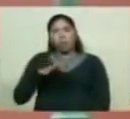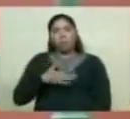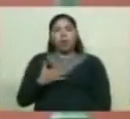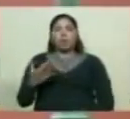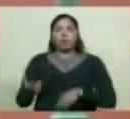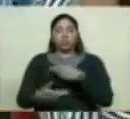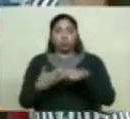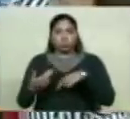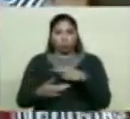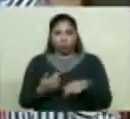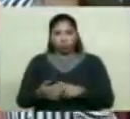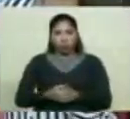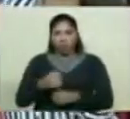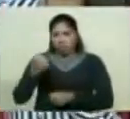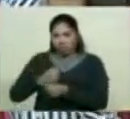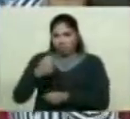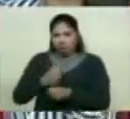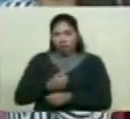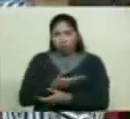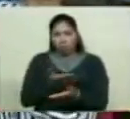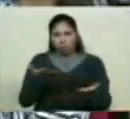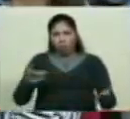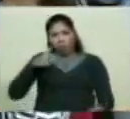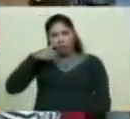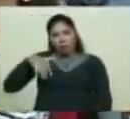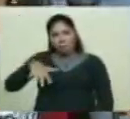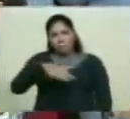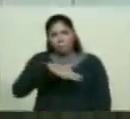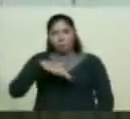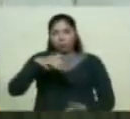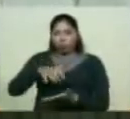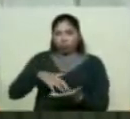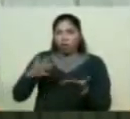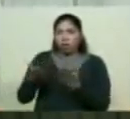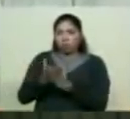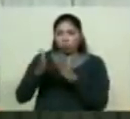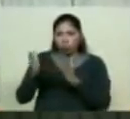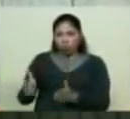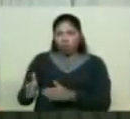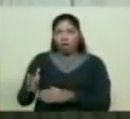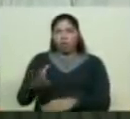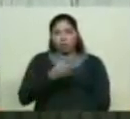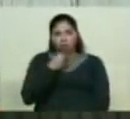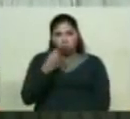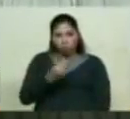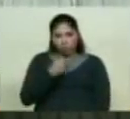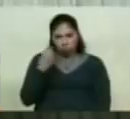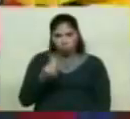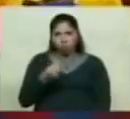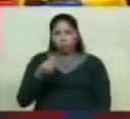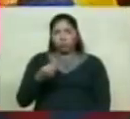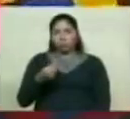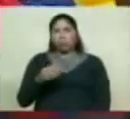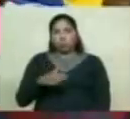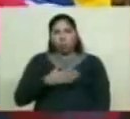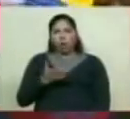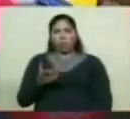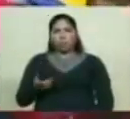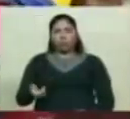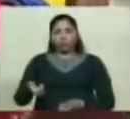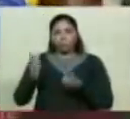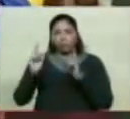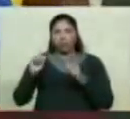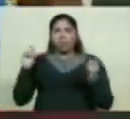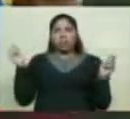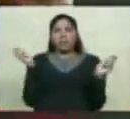solo con trabajadores con campesinos con estudiantes con la juventud patriota es que se puede hacer transformaciones